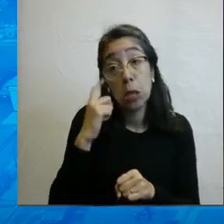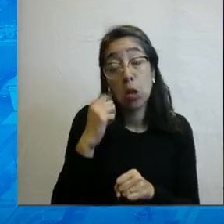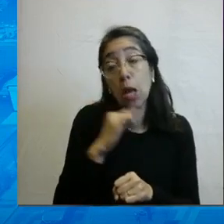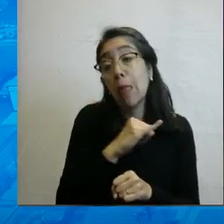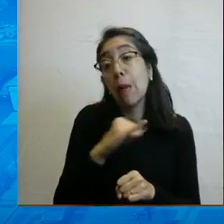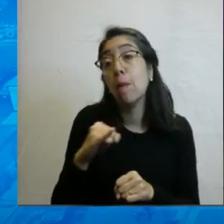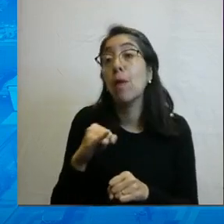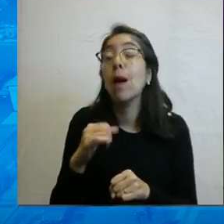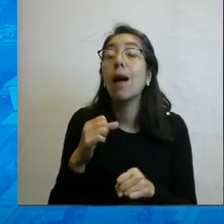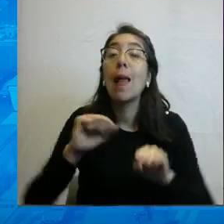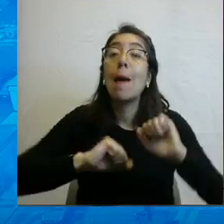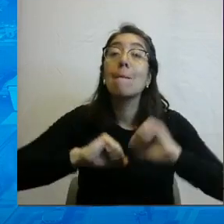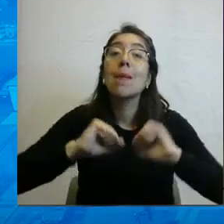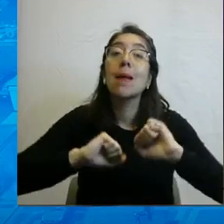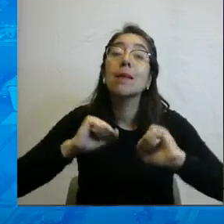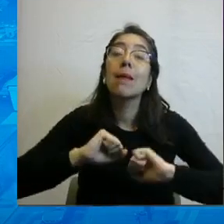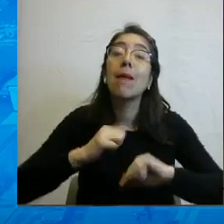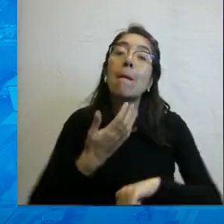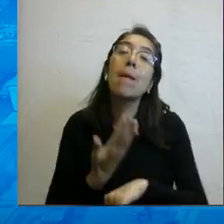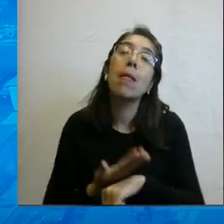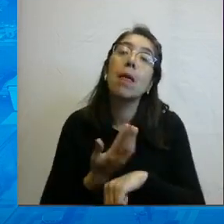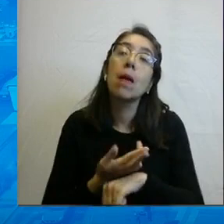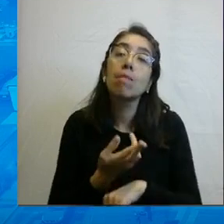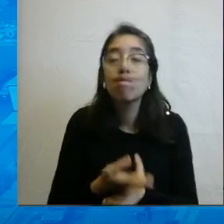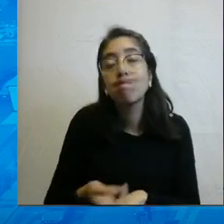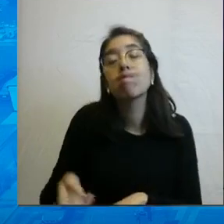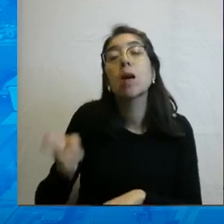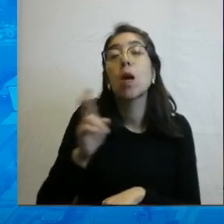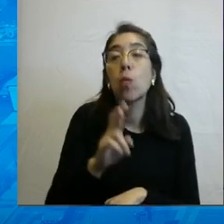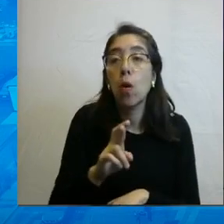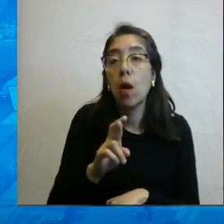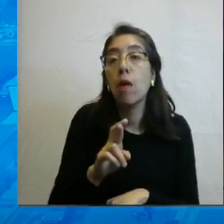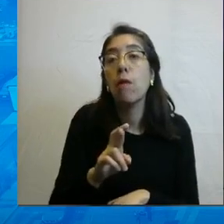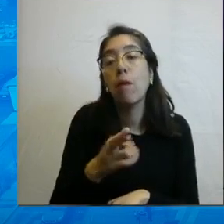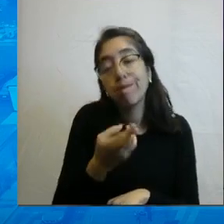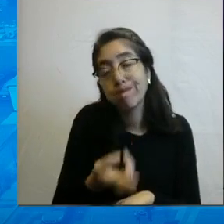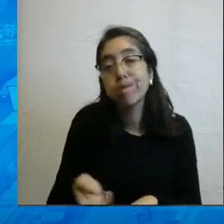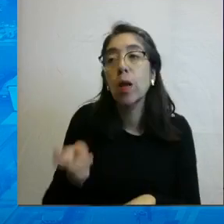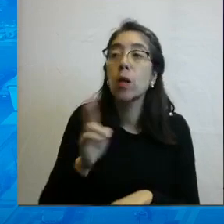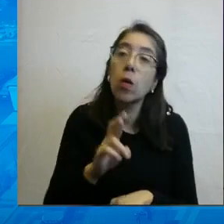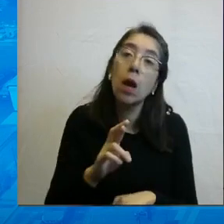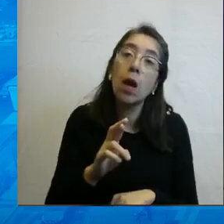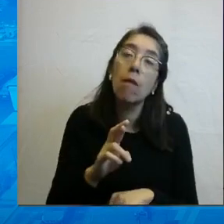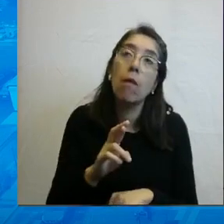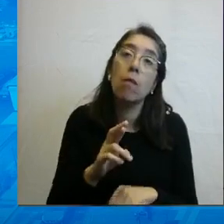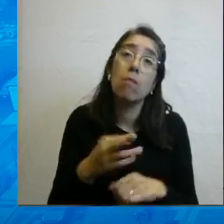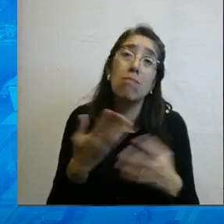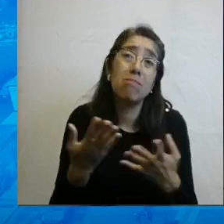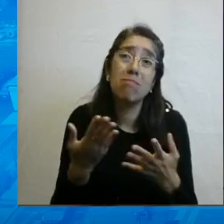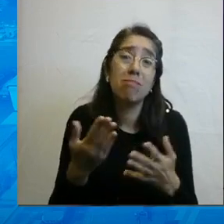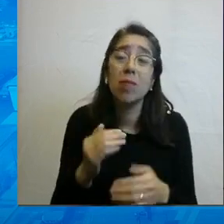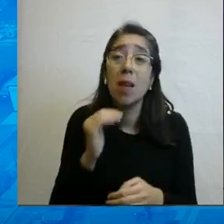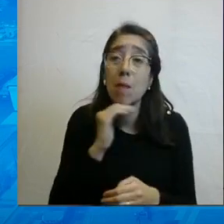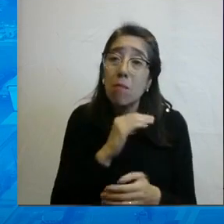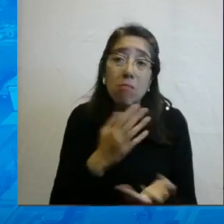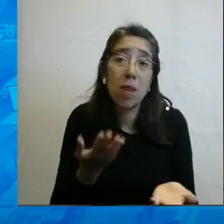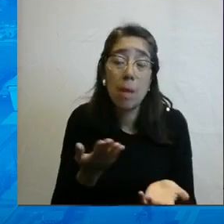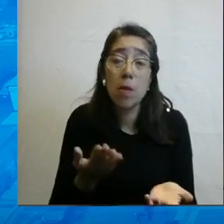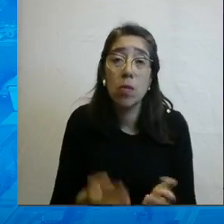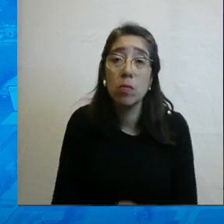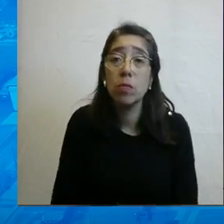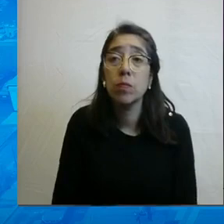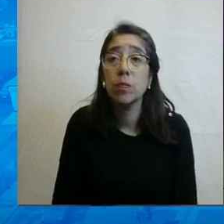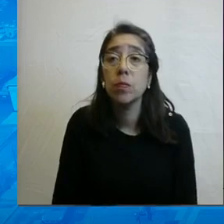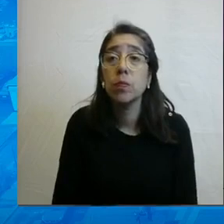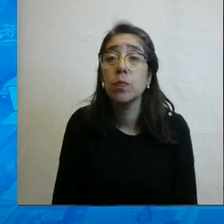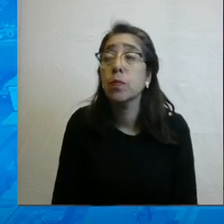estemos siete meses parados, ¿me entiende? Sin hacer nada, sin poder vender, sin poder... Nosotros trabajamos y vivimos de la greda.